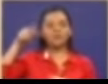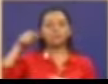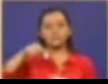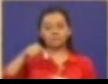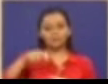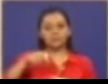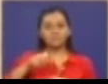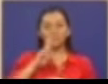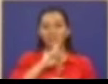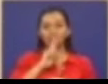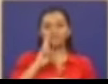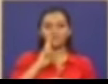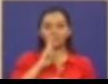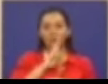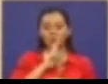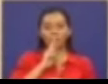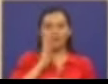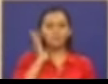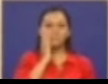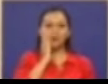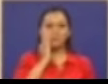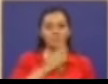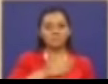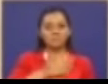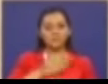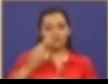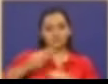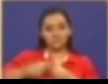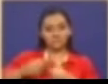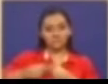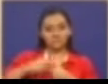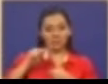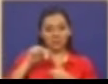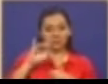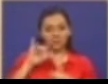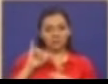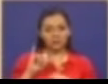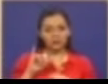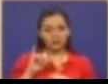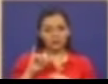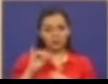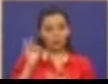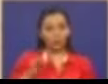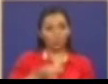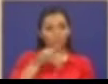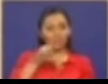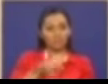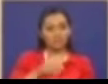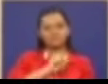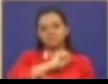Mamma Mía, concursante Nancy Álvarez. Cotopaxi ganó La Maná,